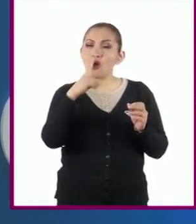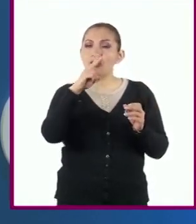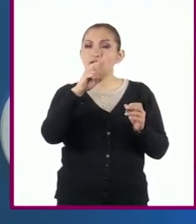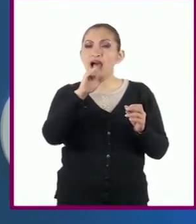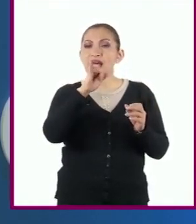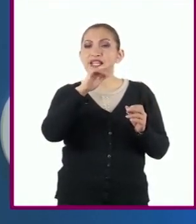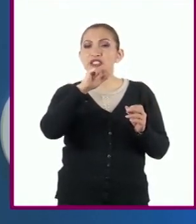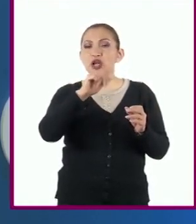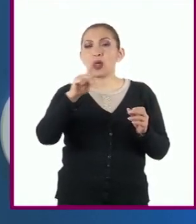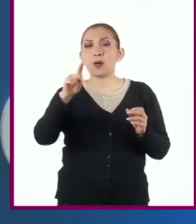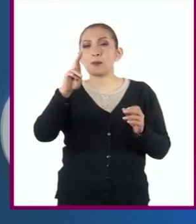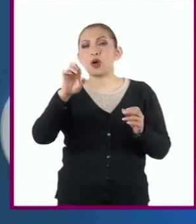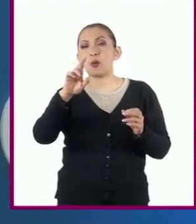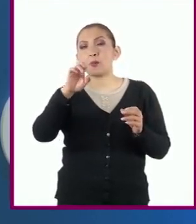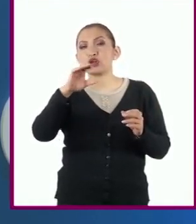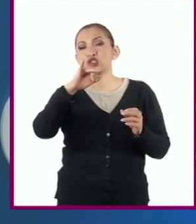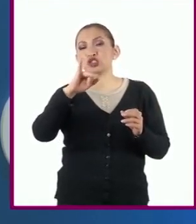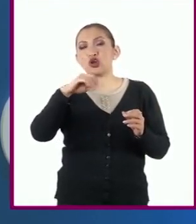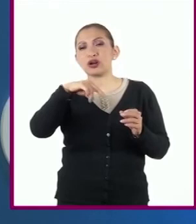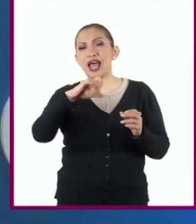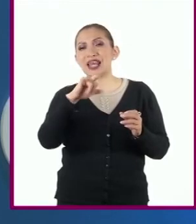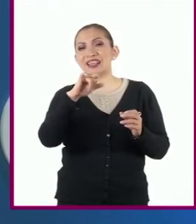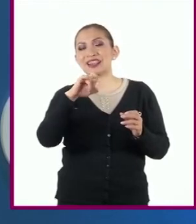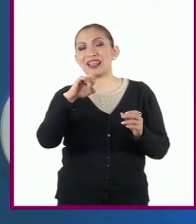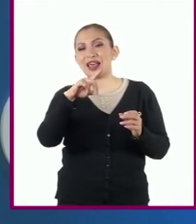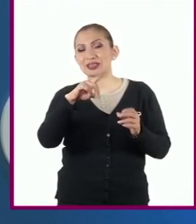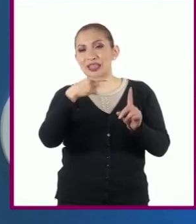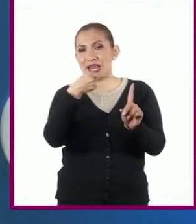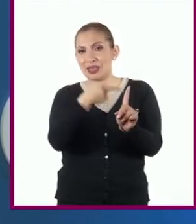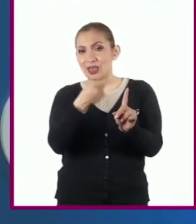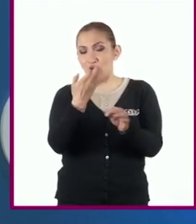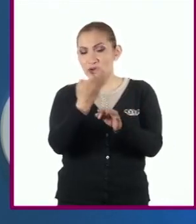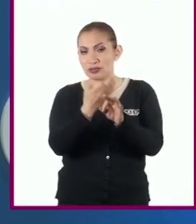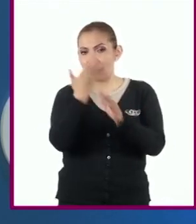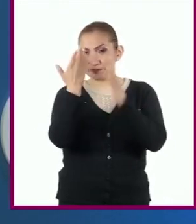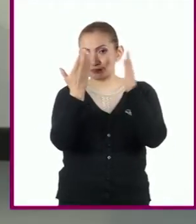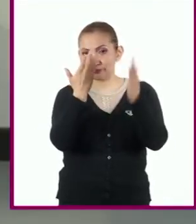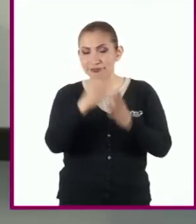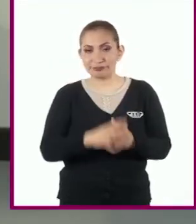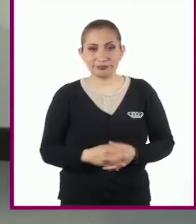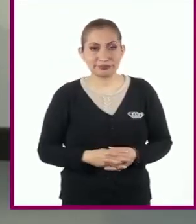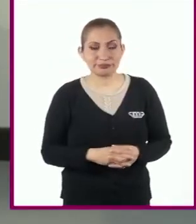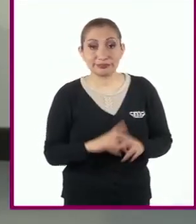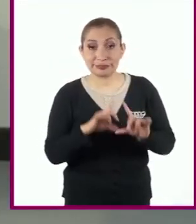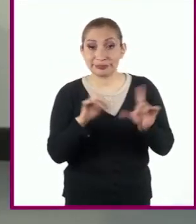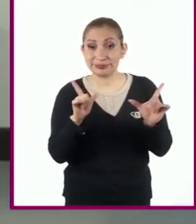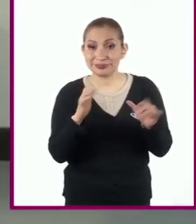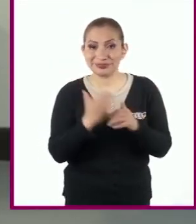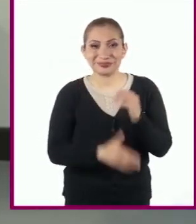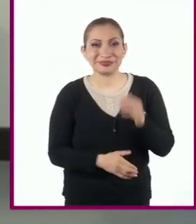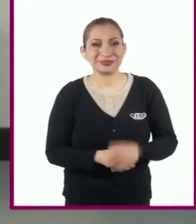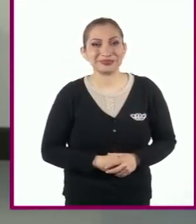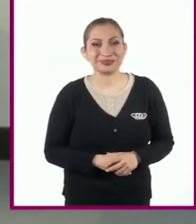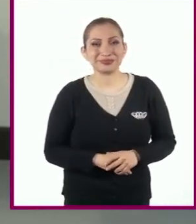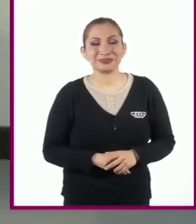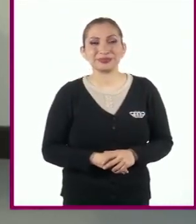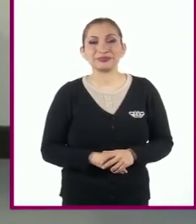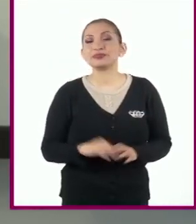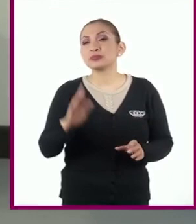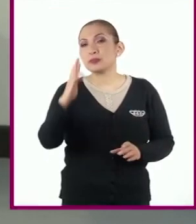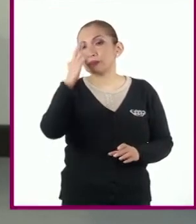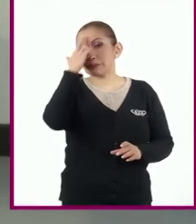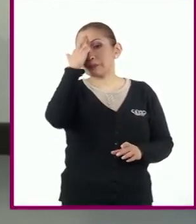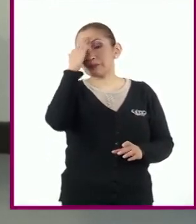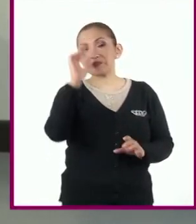variación de proporcionalidad directa que hemos estudiado en esta clase de hoy. ¡Listo! Terminamos.